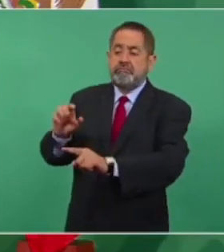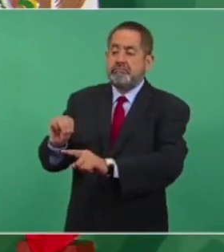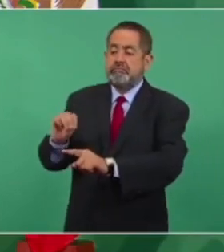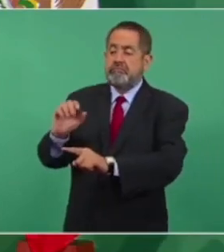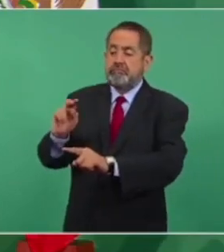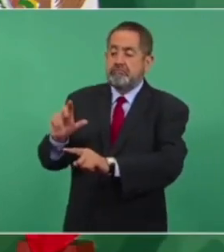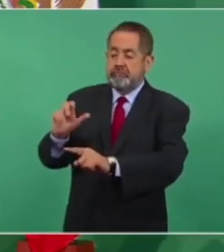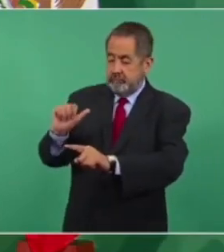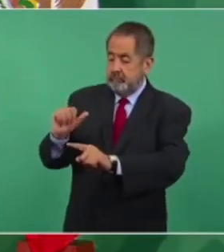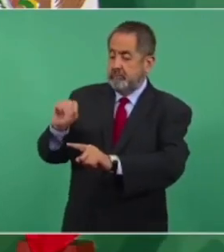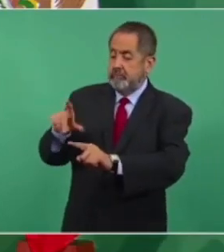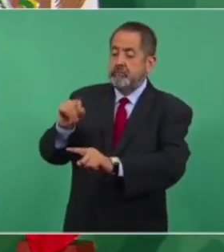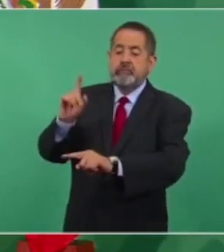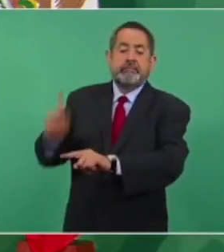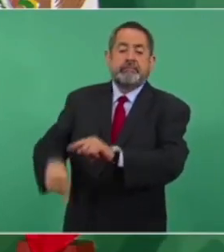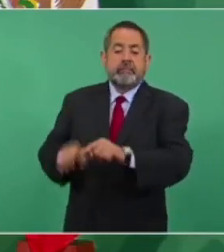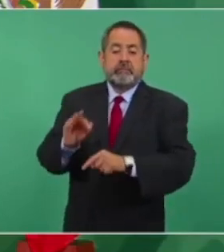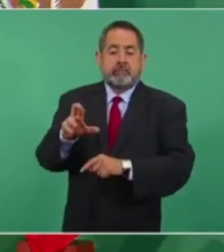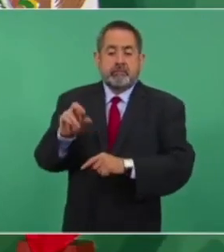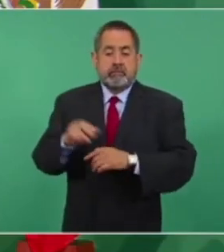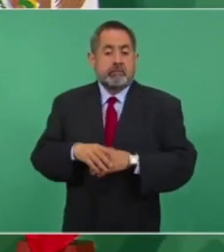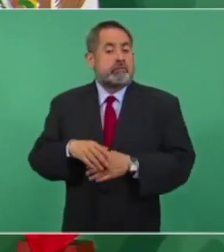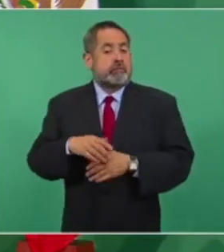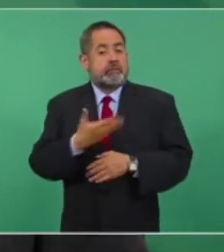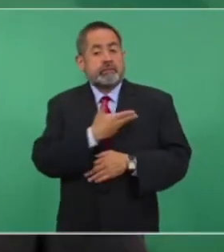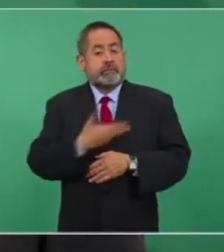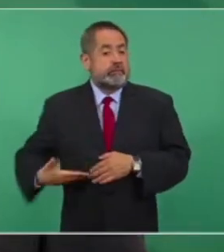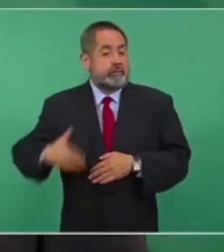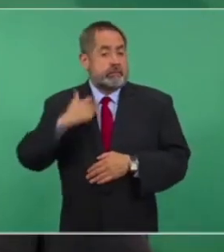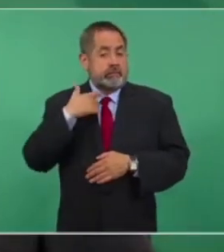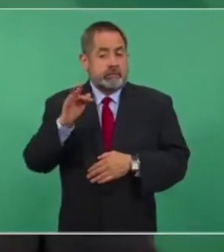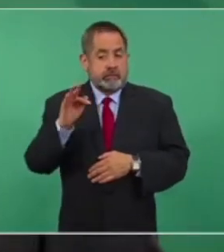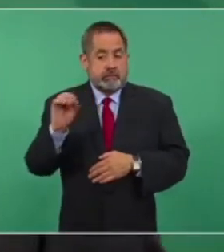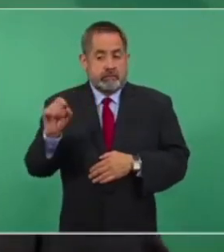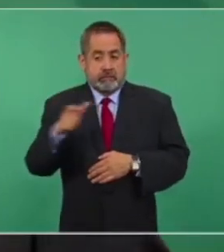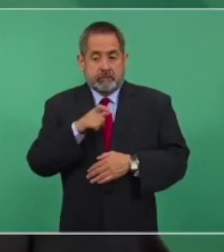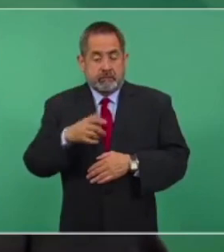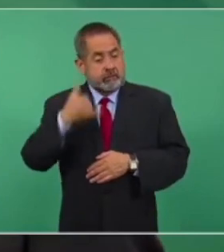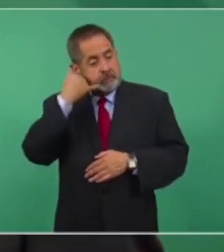Le habló el presidente Fox al presidente